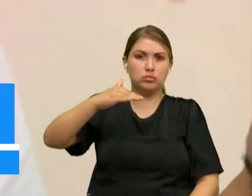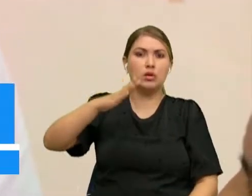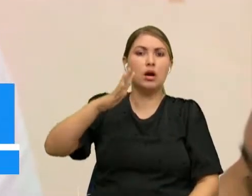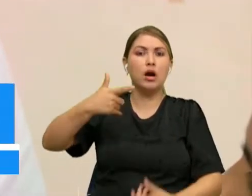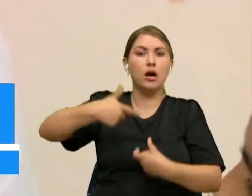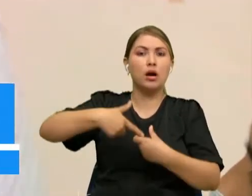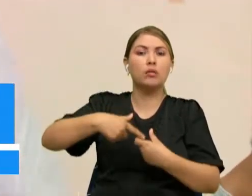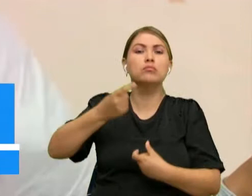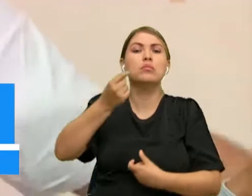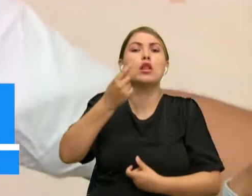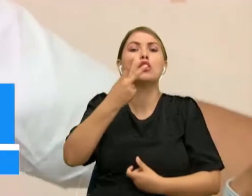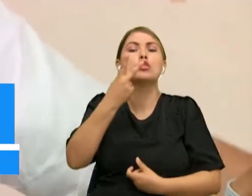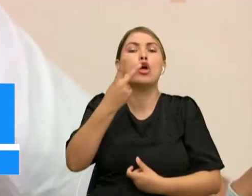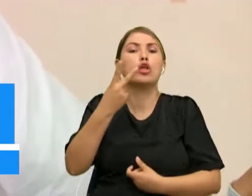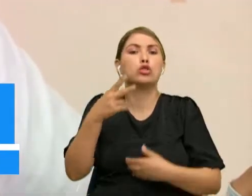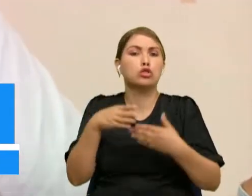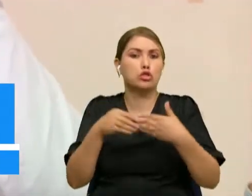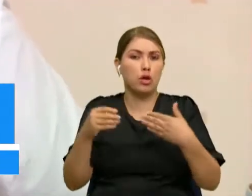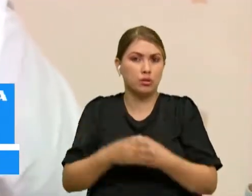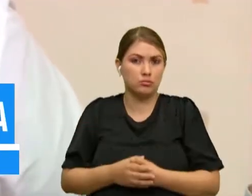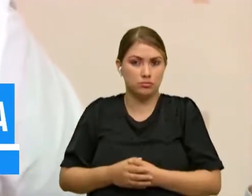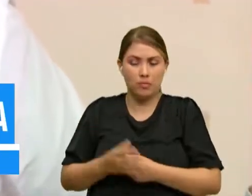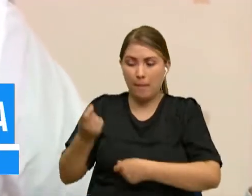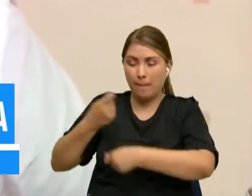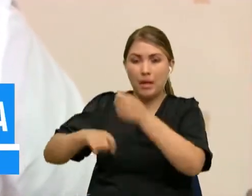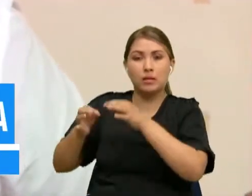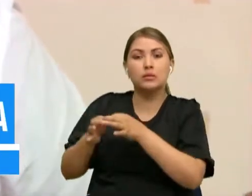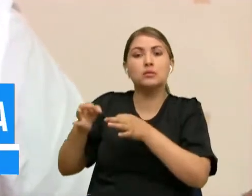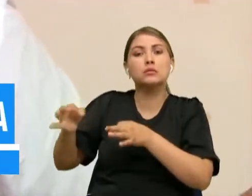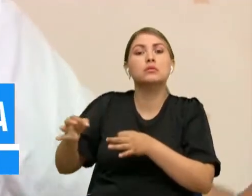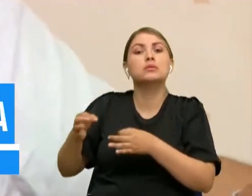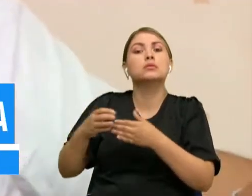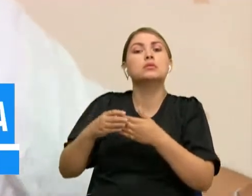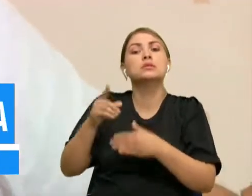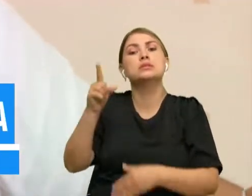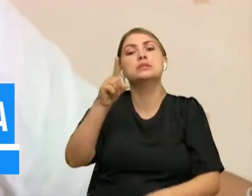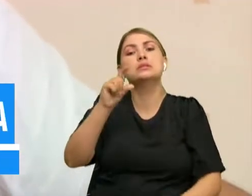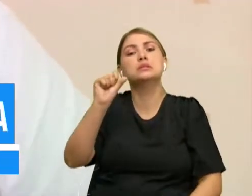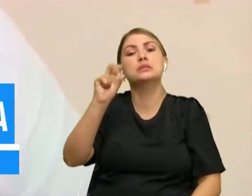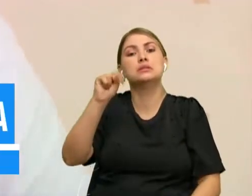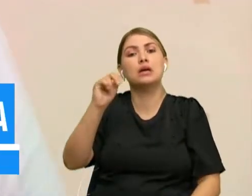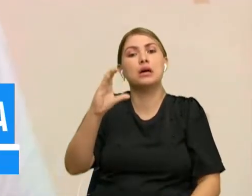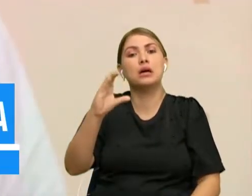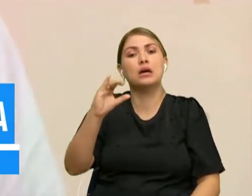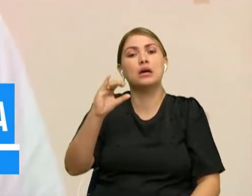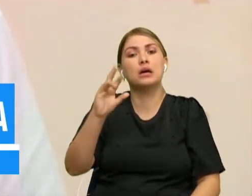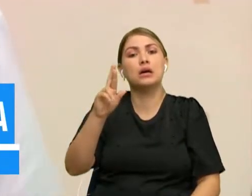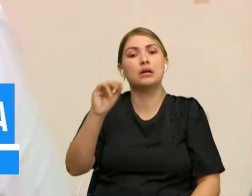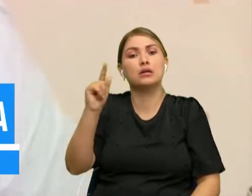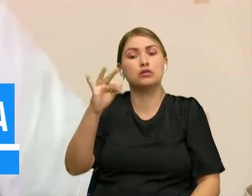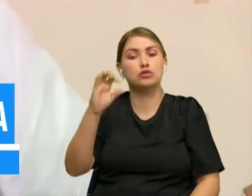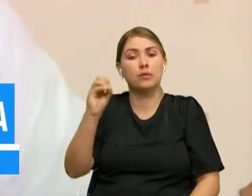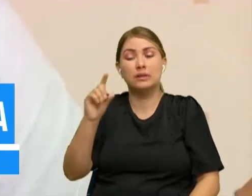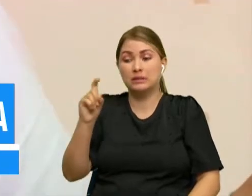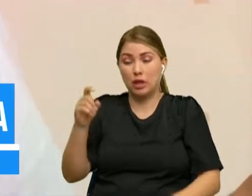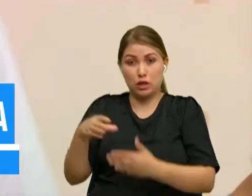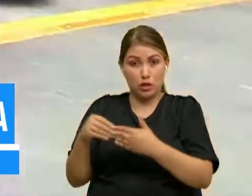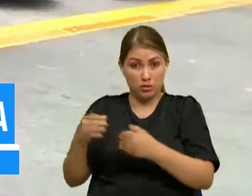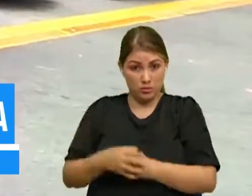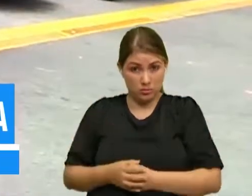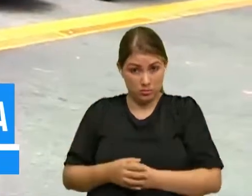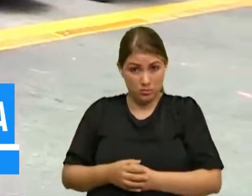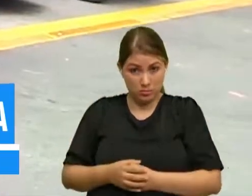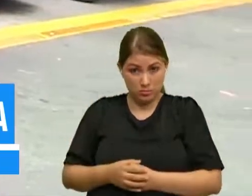$2. Lo venden en San Cristóbal en $6, si eso es lo que tienen para comer todo un mes, van a comer